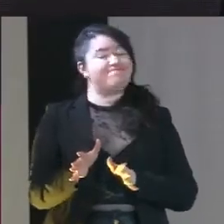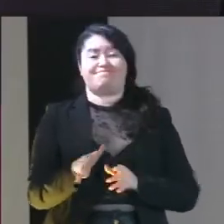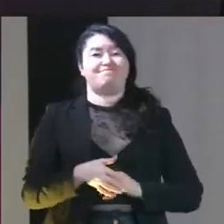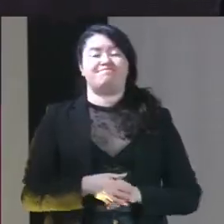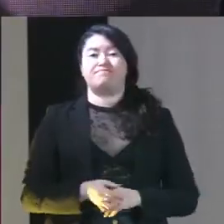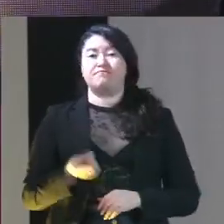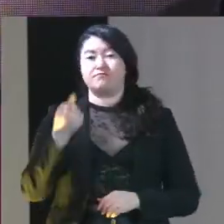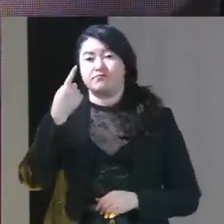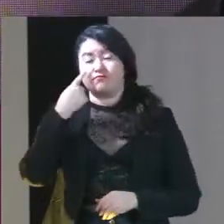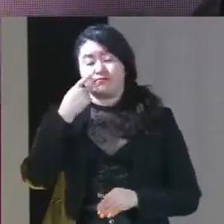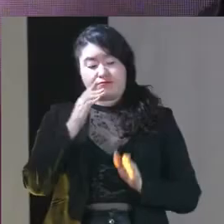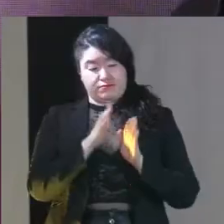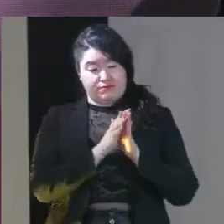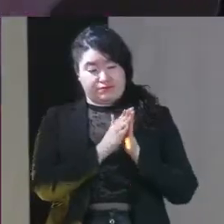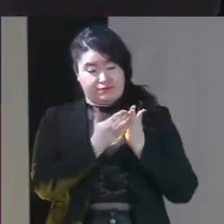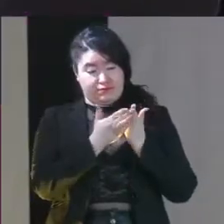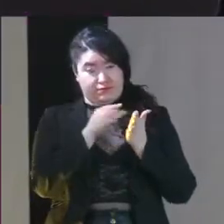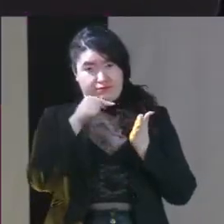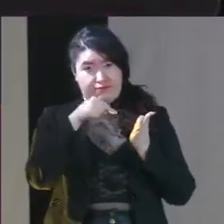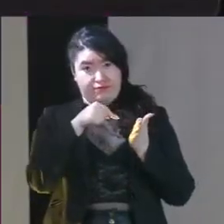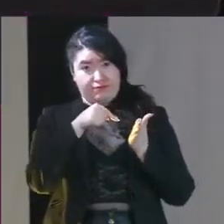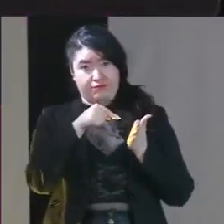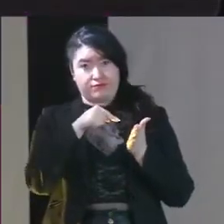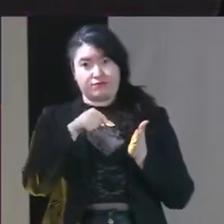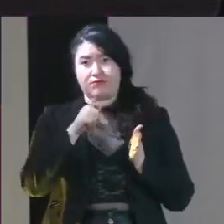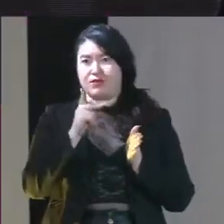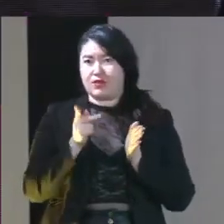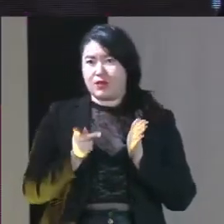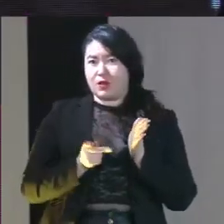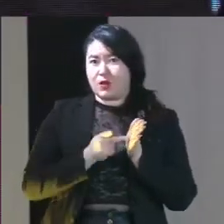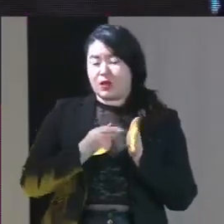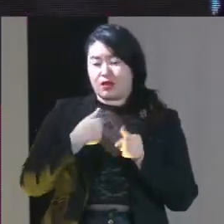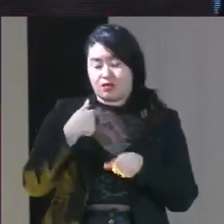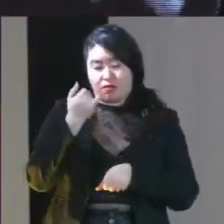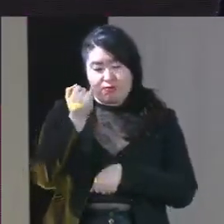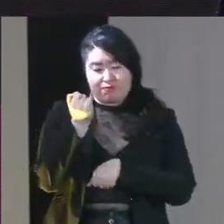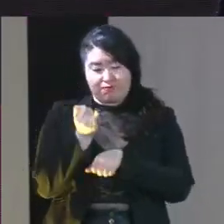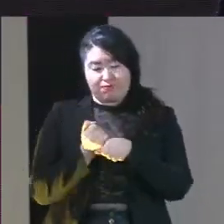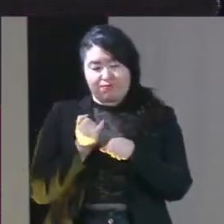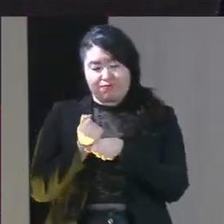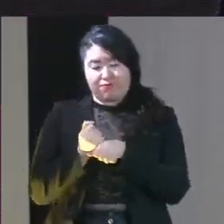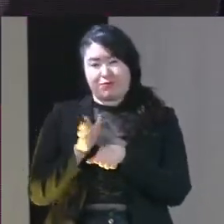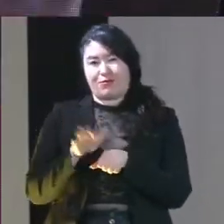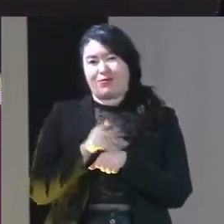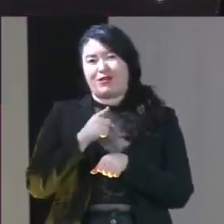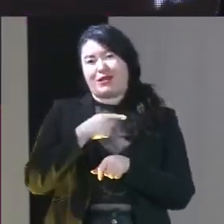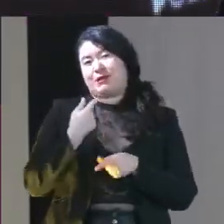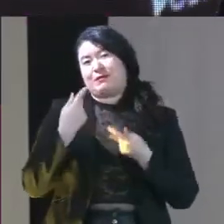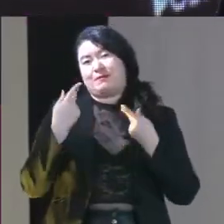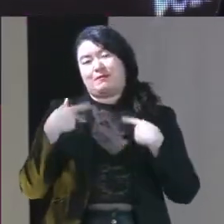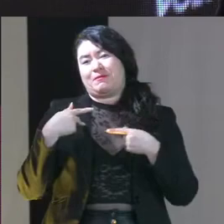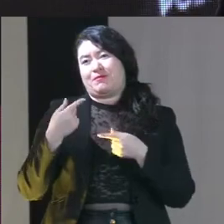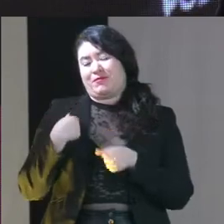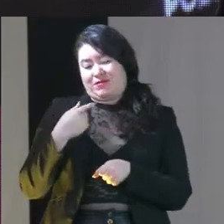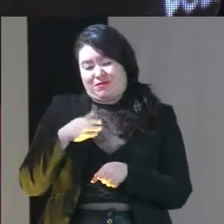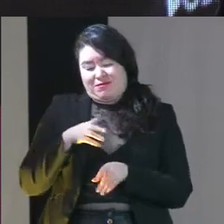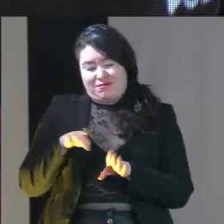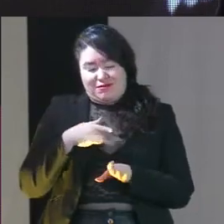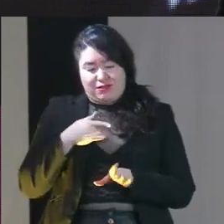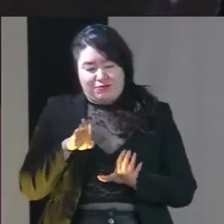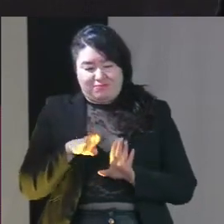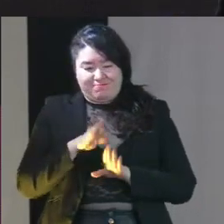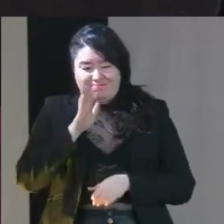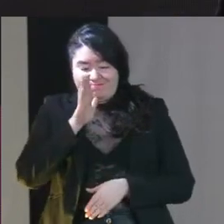el libro, que si algún día puedo volver a ser investigador, porque circunstancias personales me tienen medio